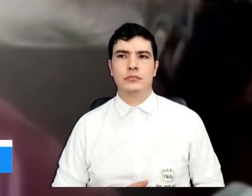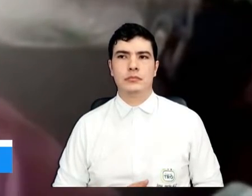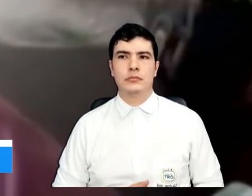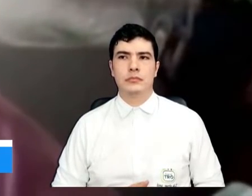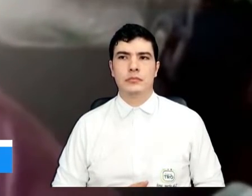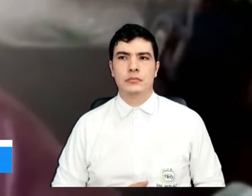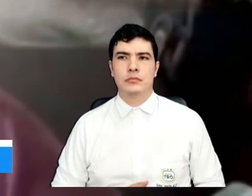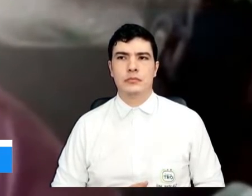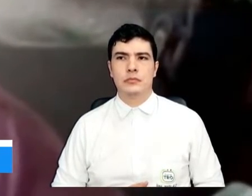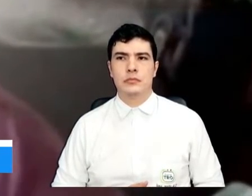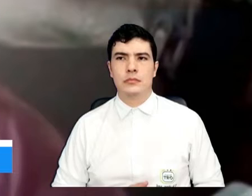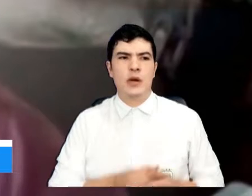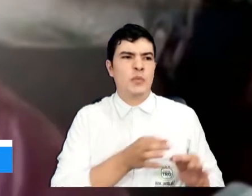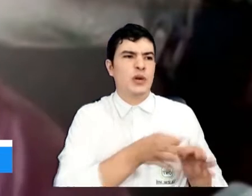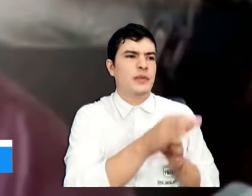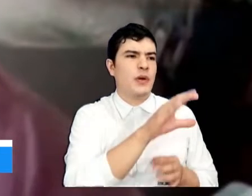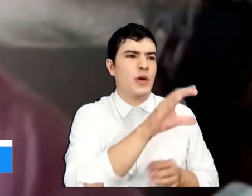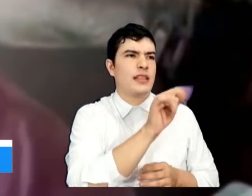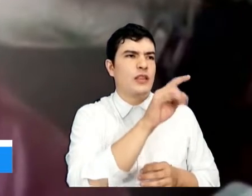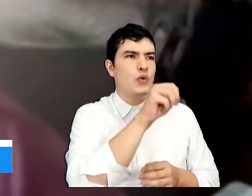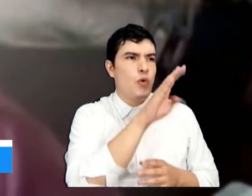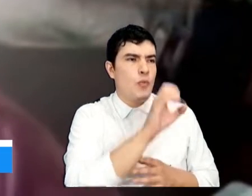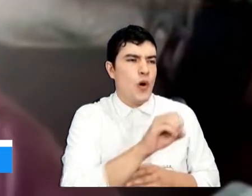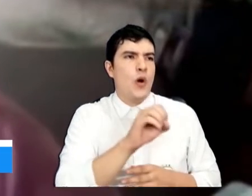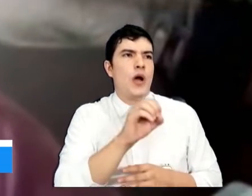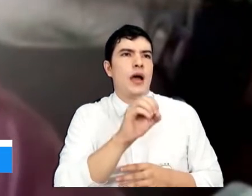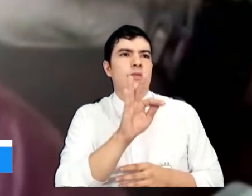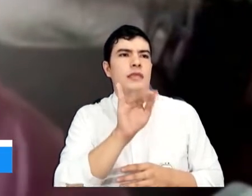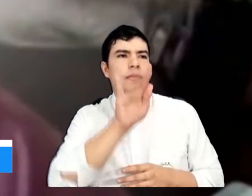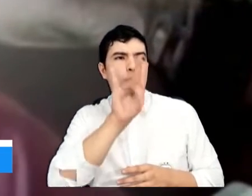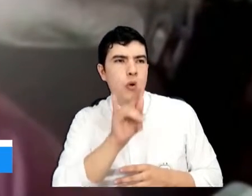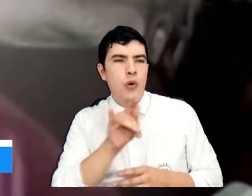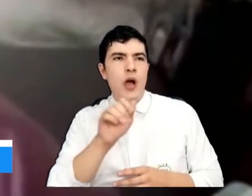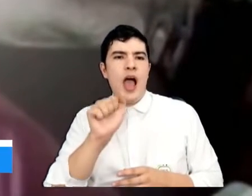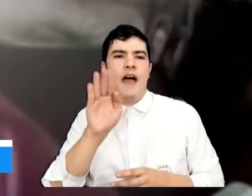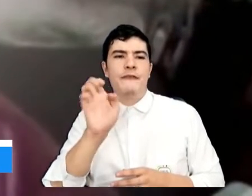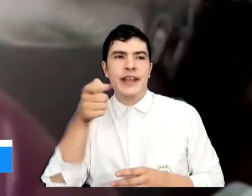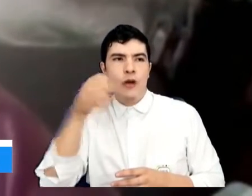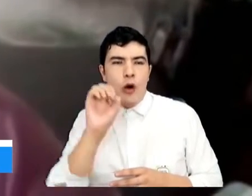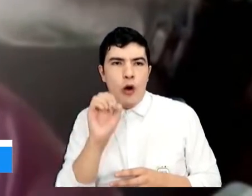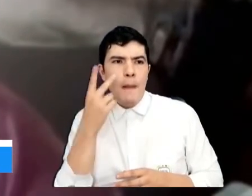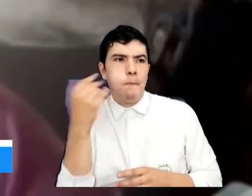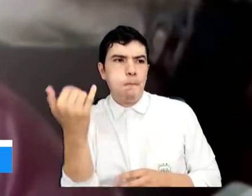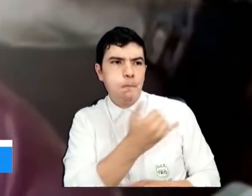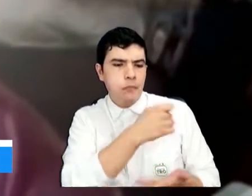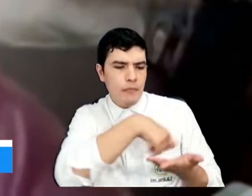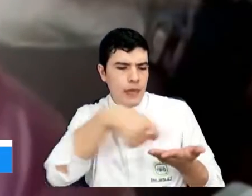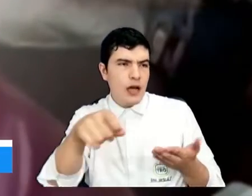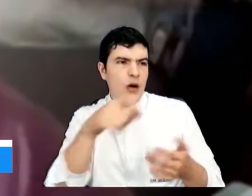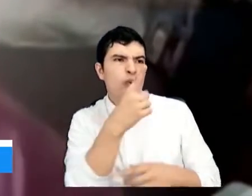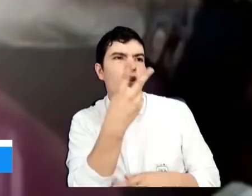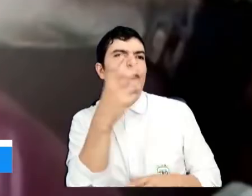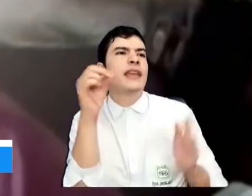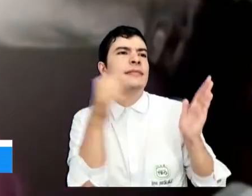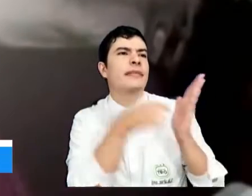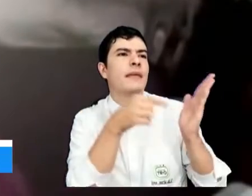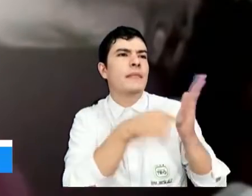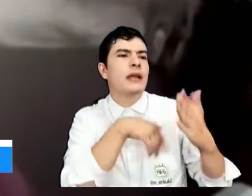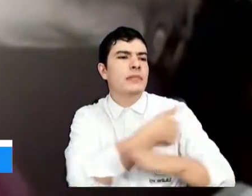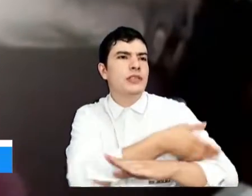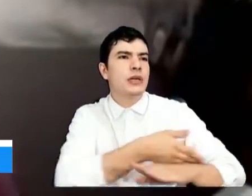han dilapidado en contratar personal innecesario y en celebrar contratos con